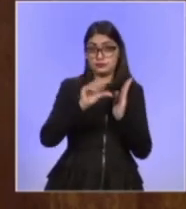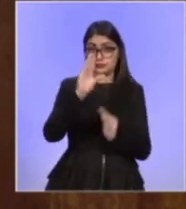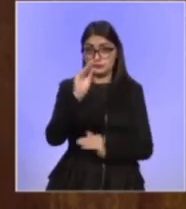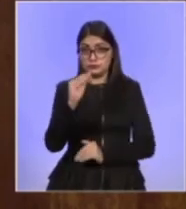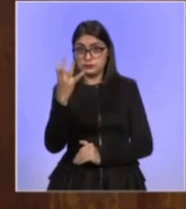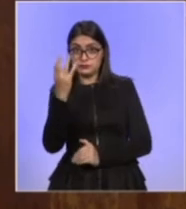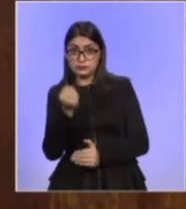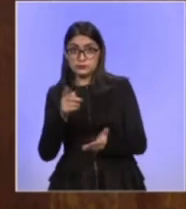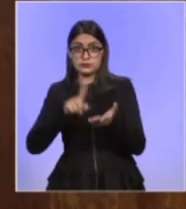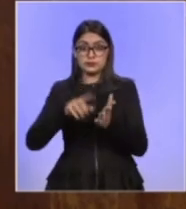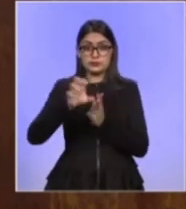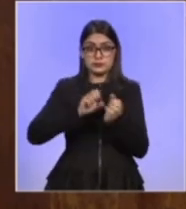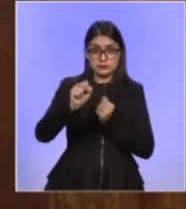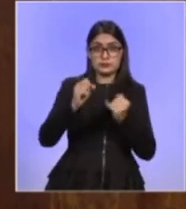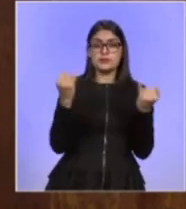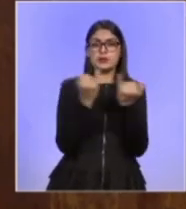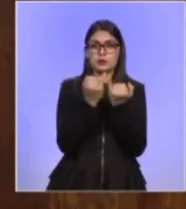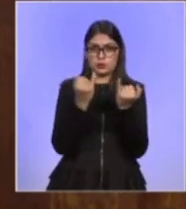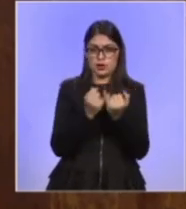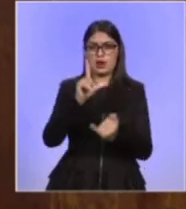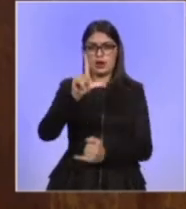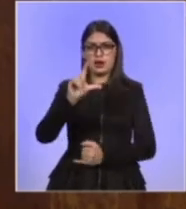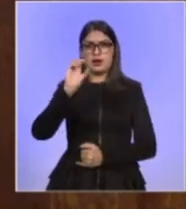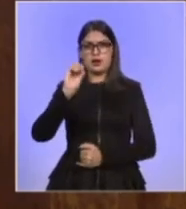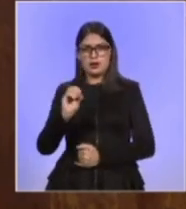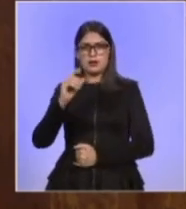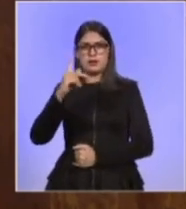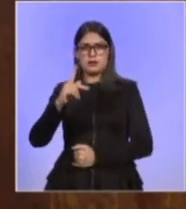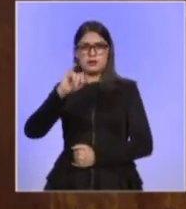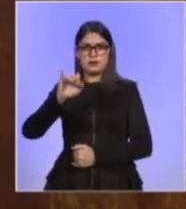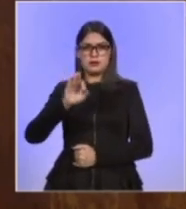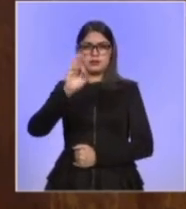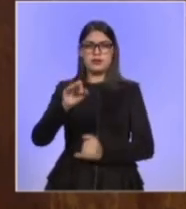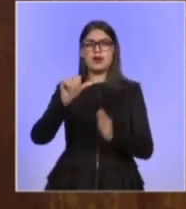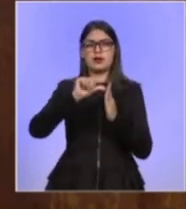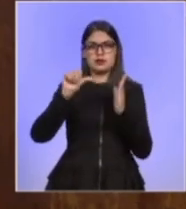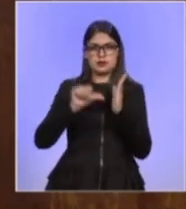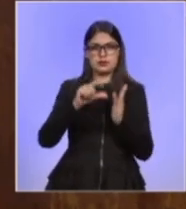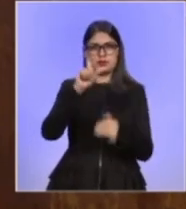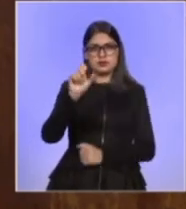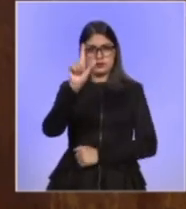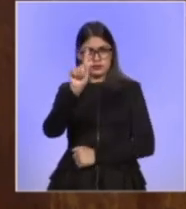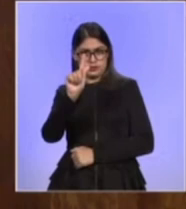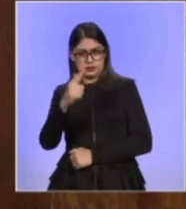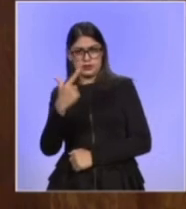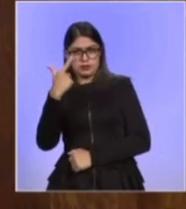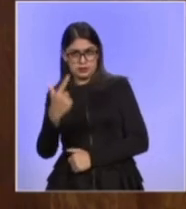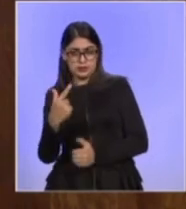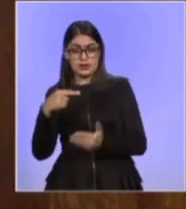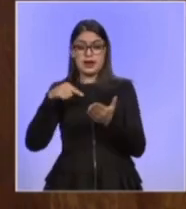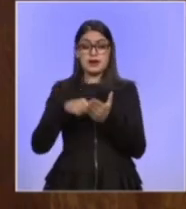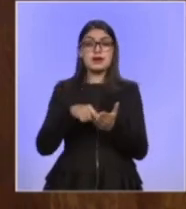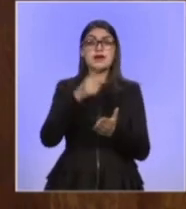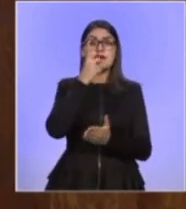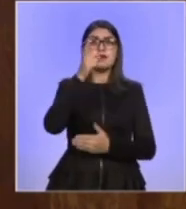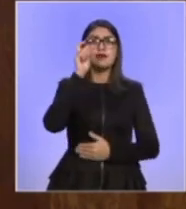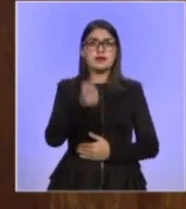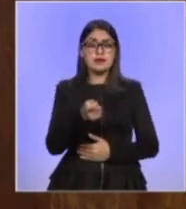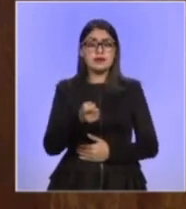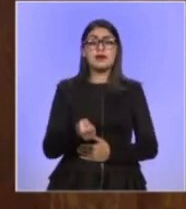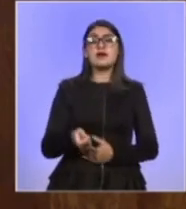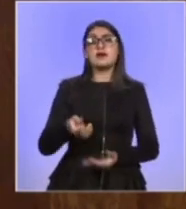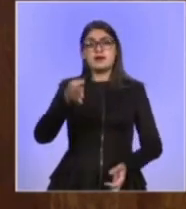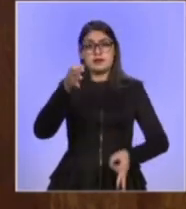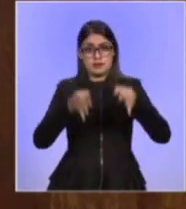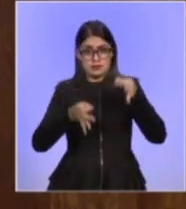constitucional y 171 de la ley orgánica del poder judicial de la federación la elección de la presidencia del tribunal